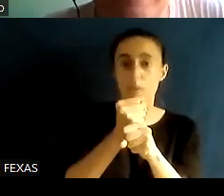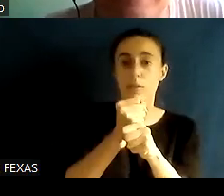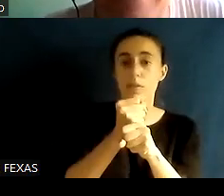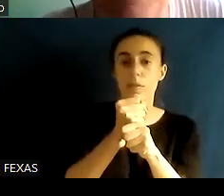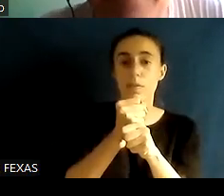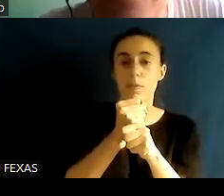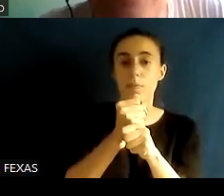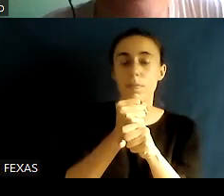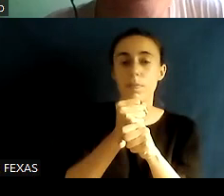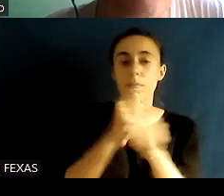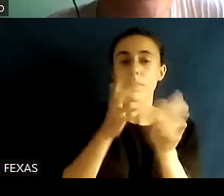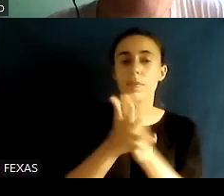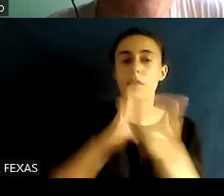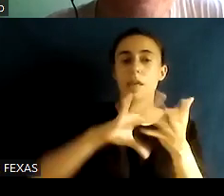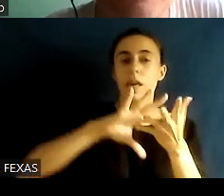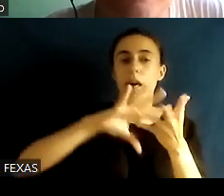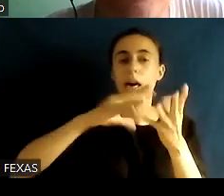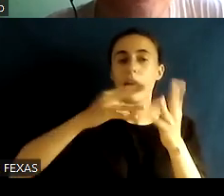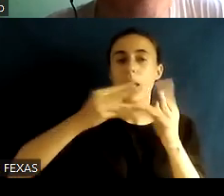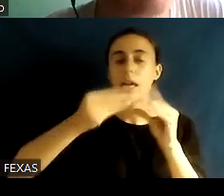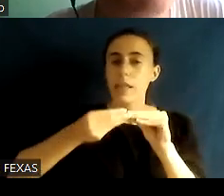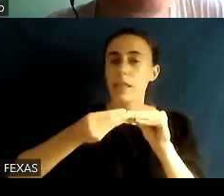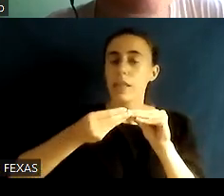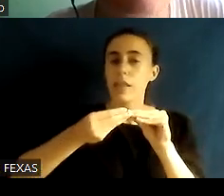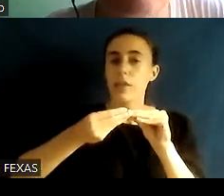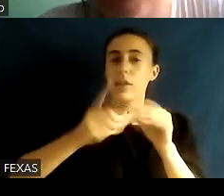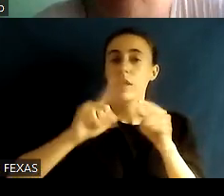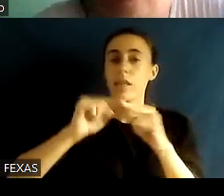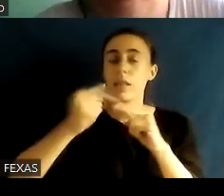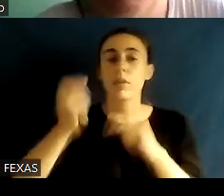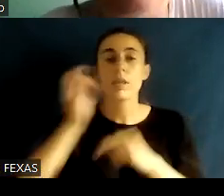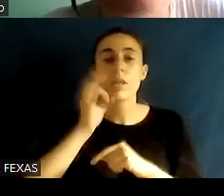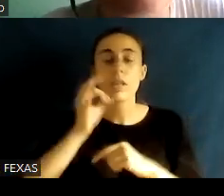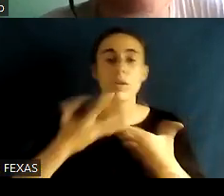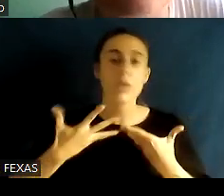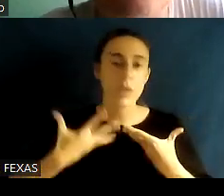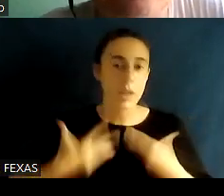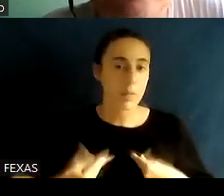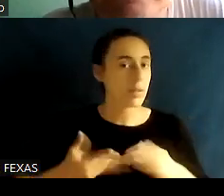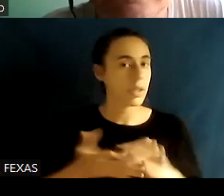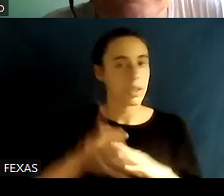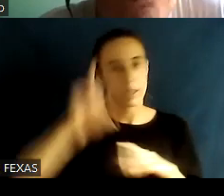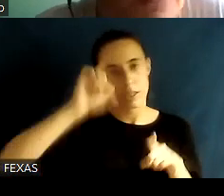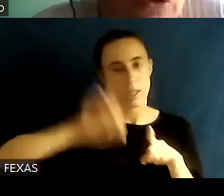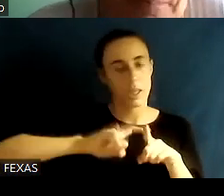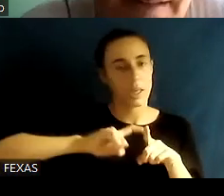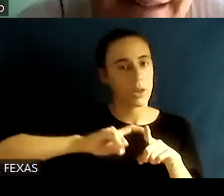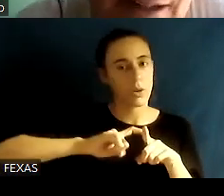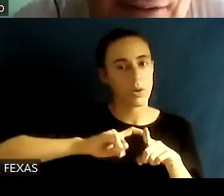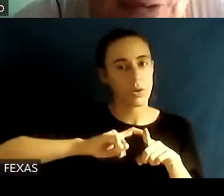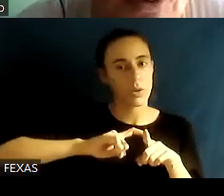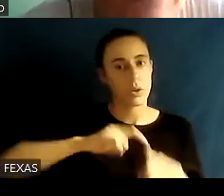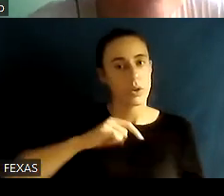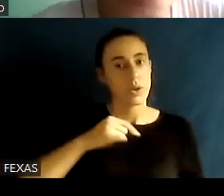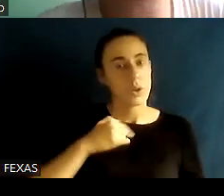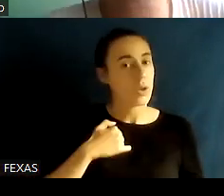esa adaptación es la que nos ha llevado al trastorno depresivo, el psicólogo... Yo soy partidario,